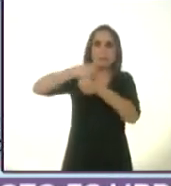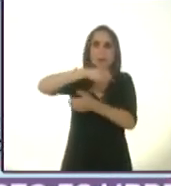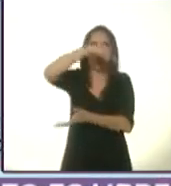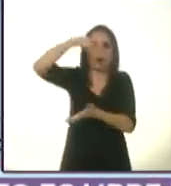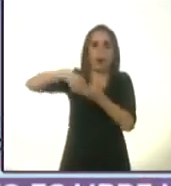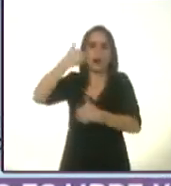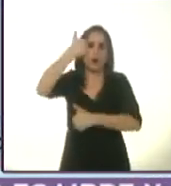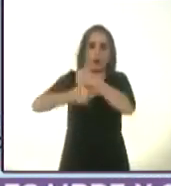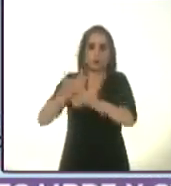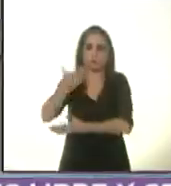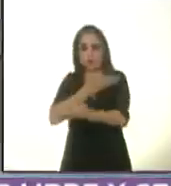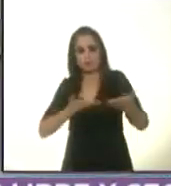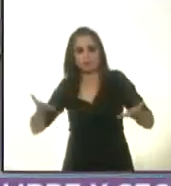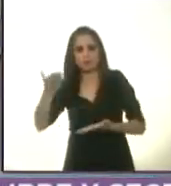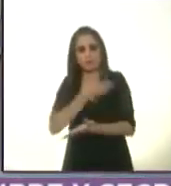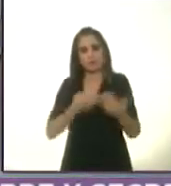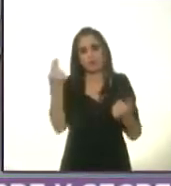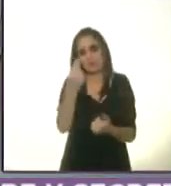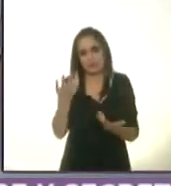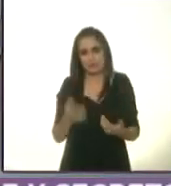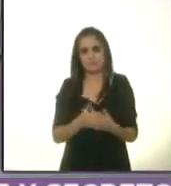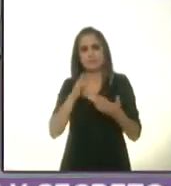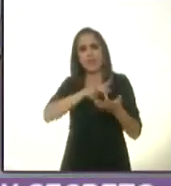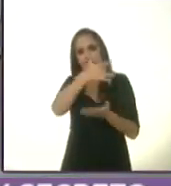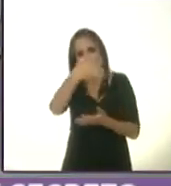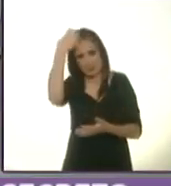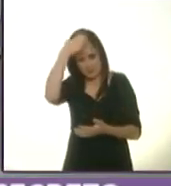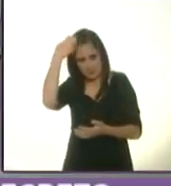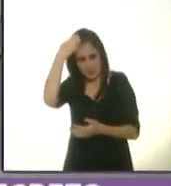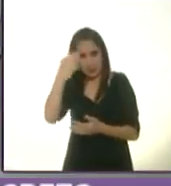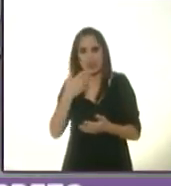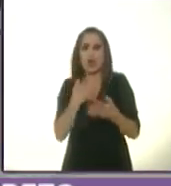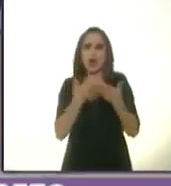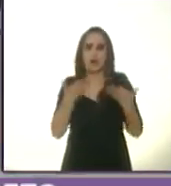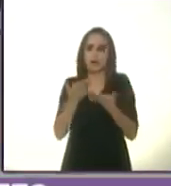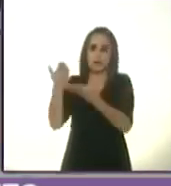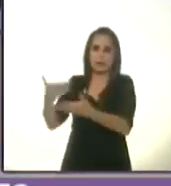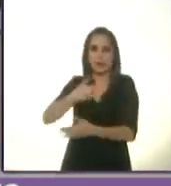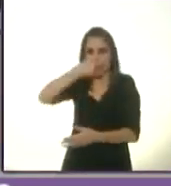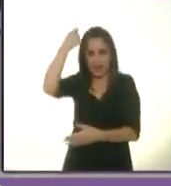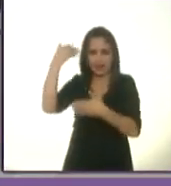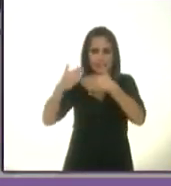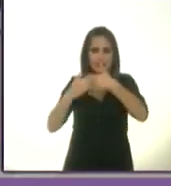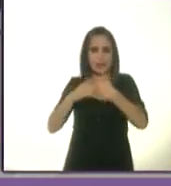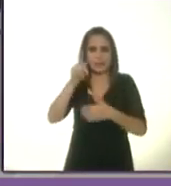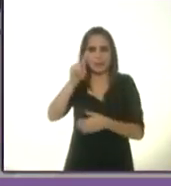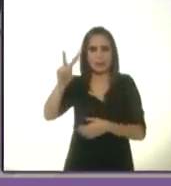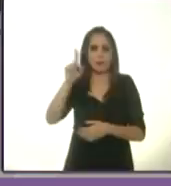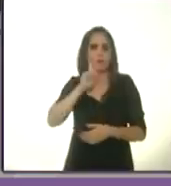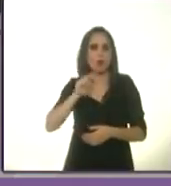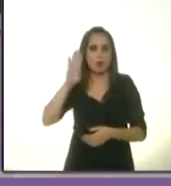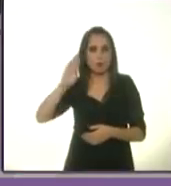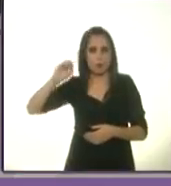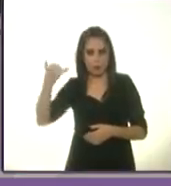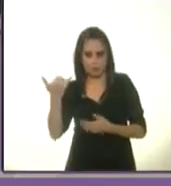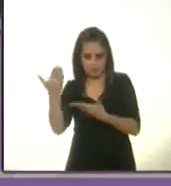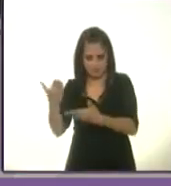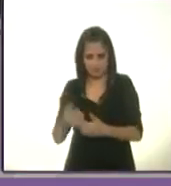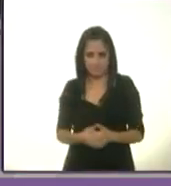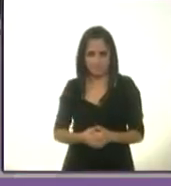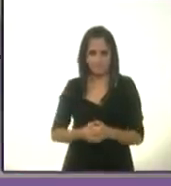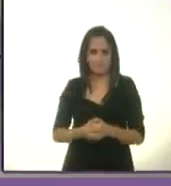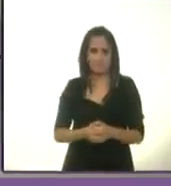muchísimas gracias candidato mikel arriola pidió el uso de la voz la candidata del partido verde ecologísta mariana voy adelante candidata